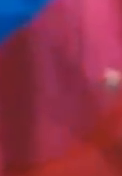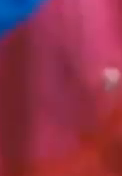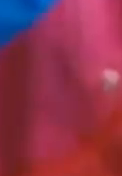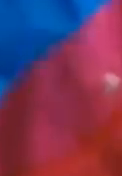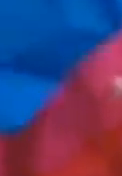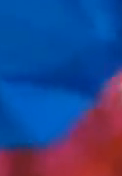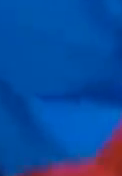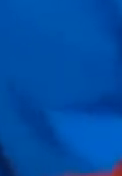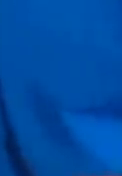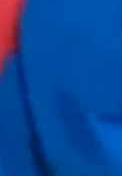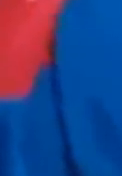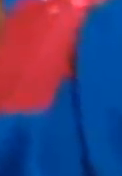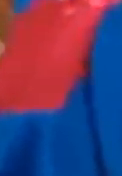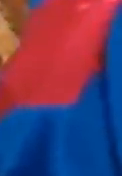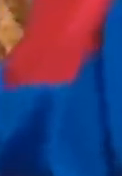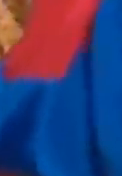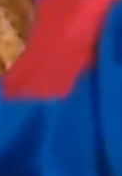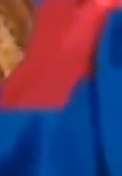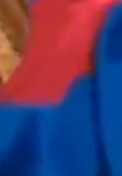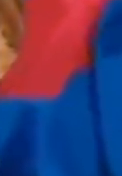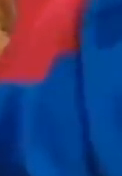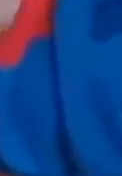sea semilla.